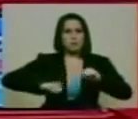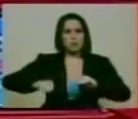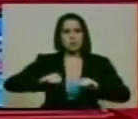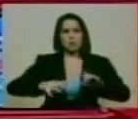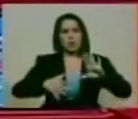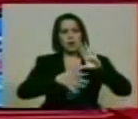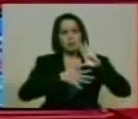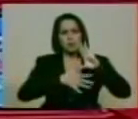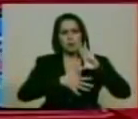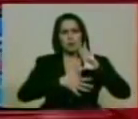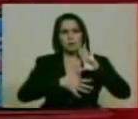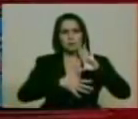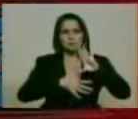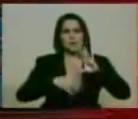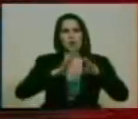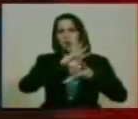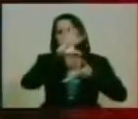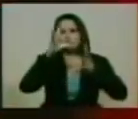América, con todos.